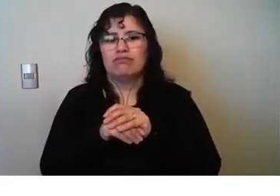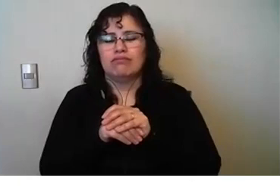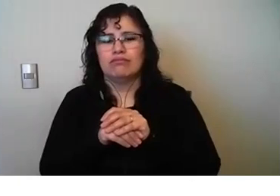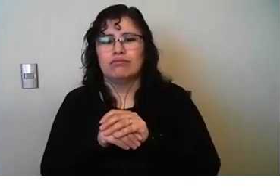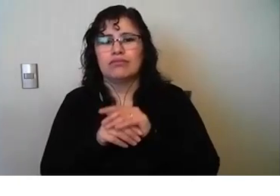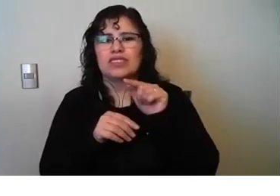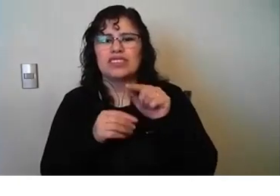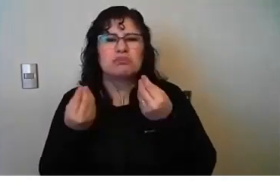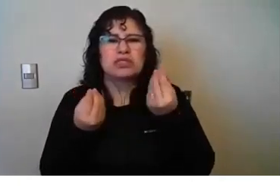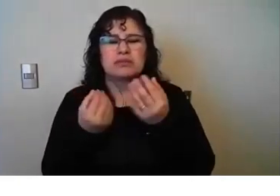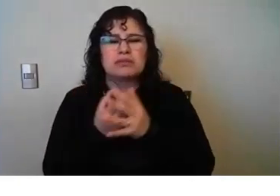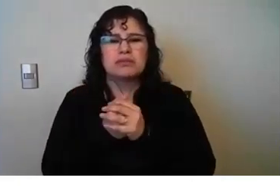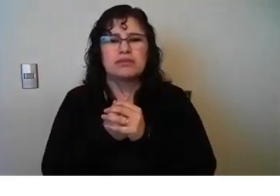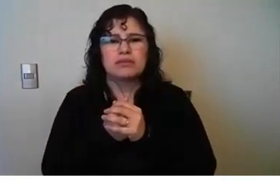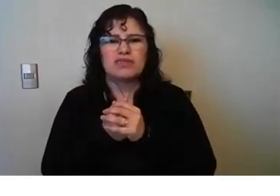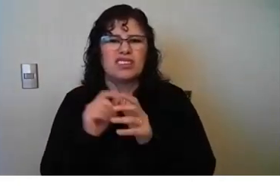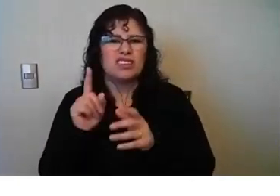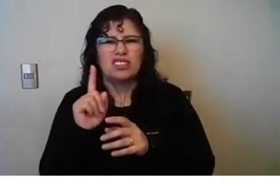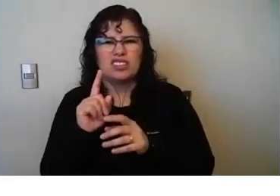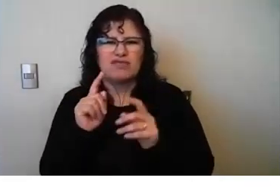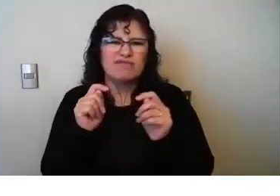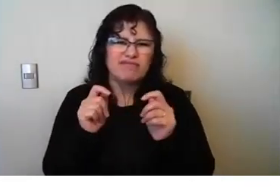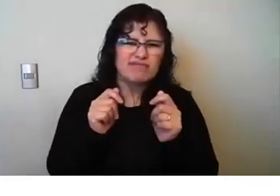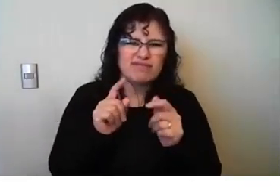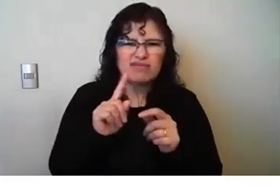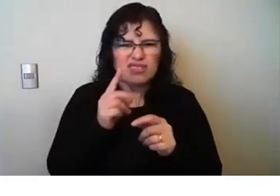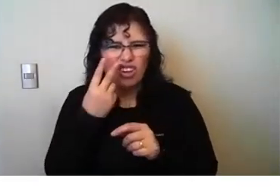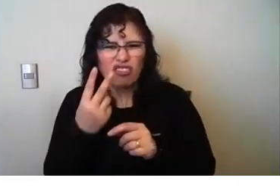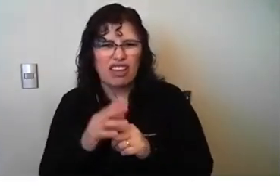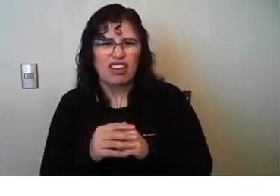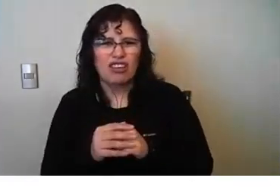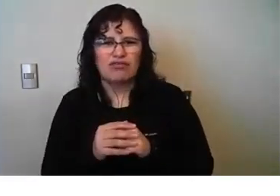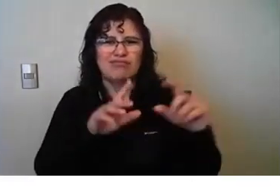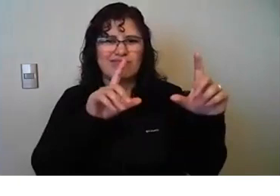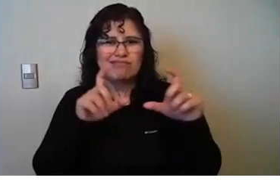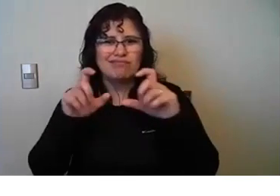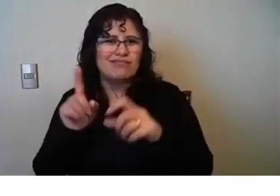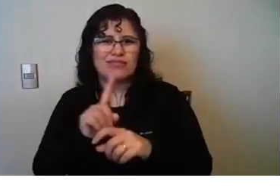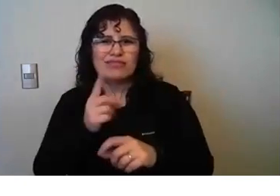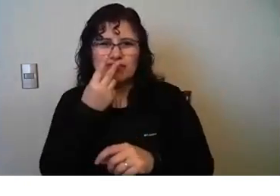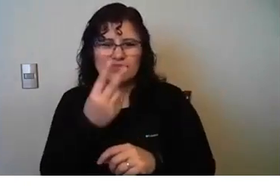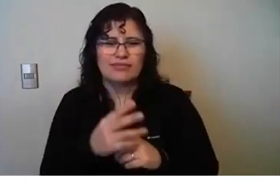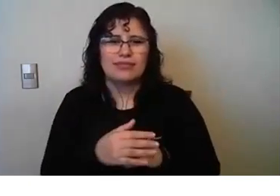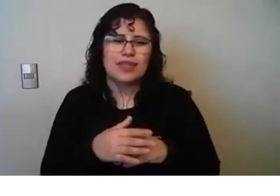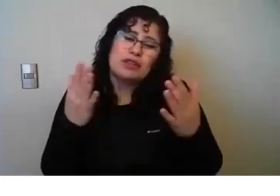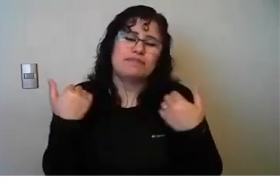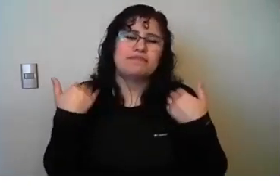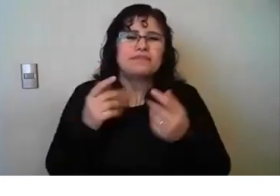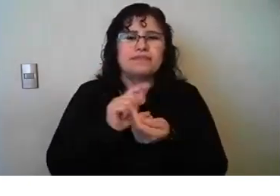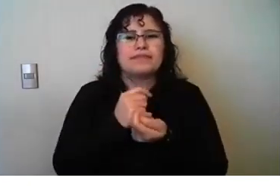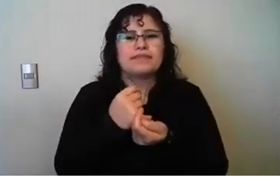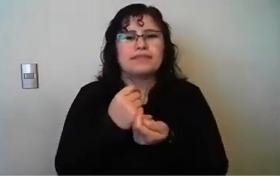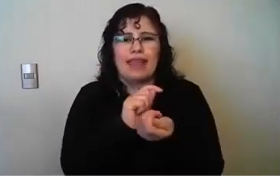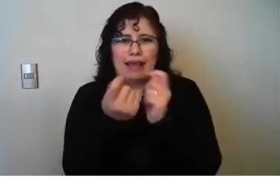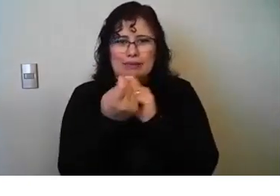bueno, no aparece bueno, ninguna otra información en esta imagen. Y luego tenemos en un